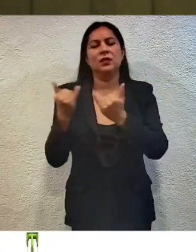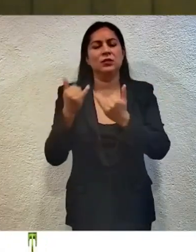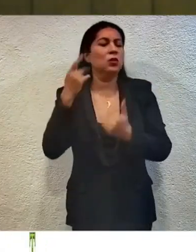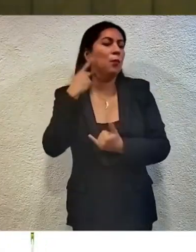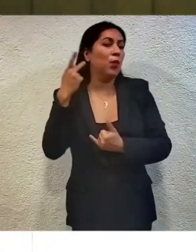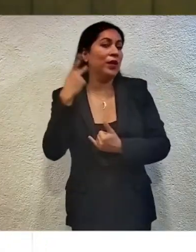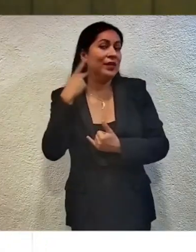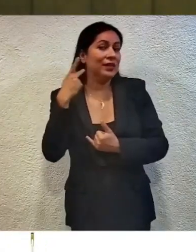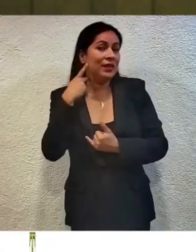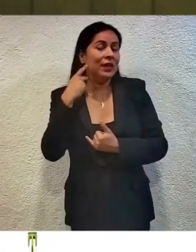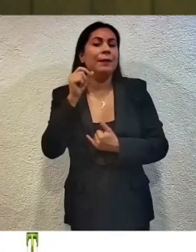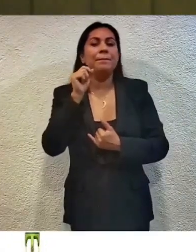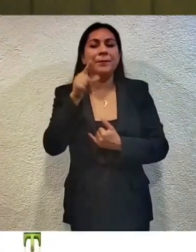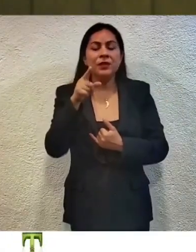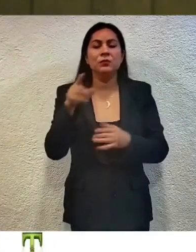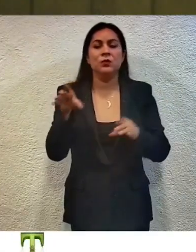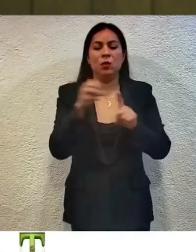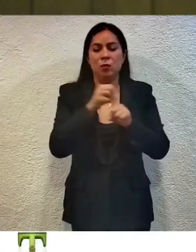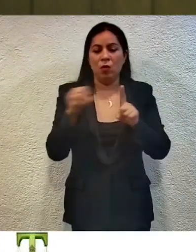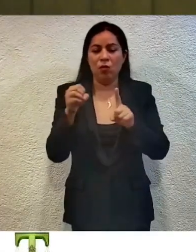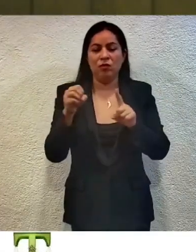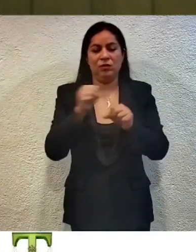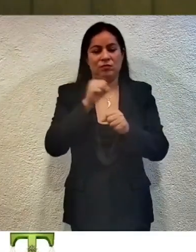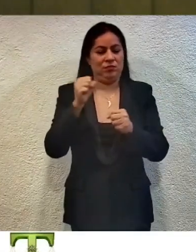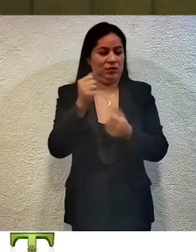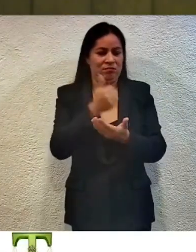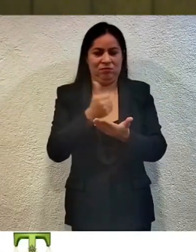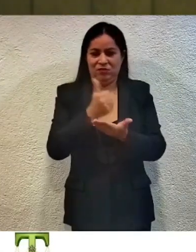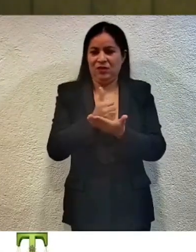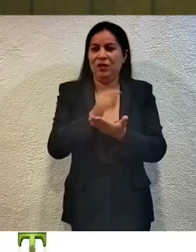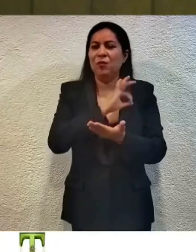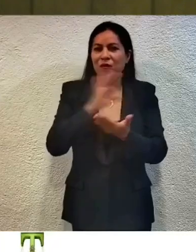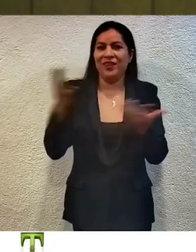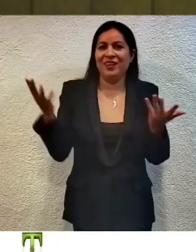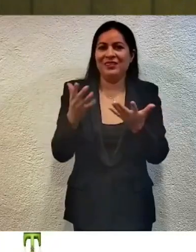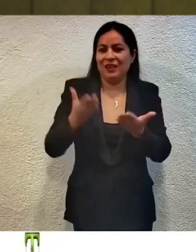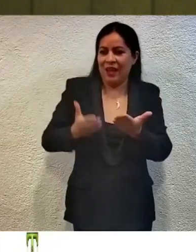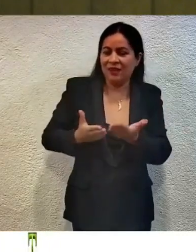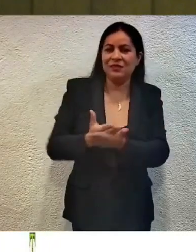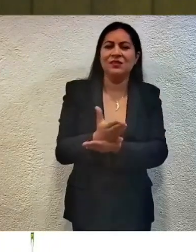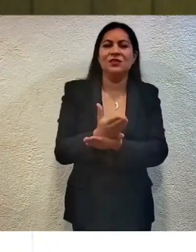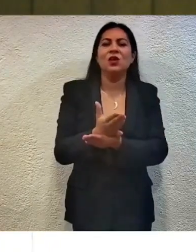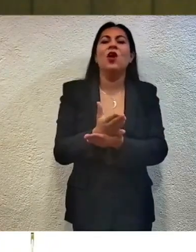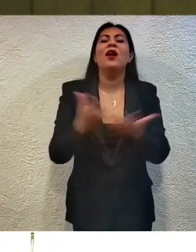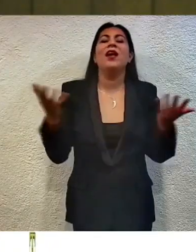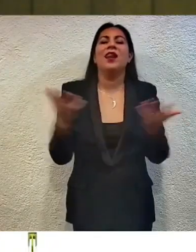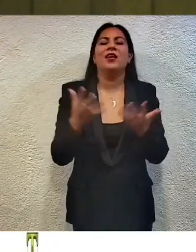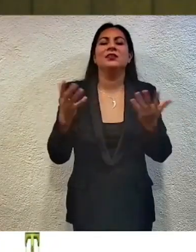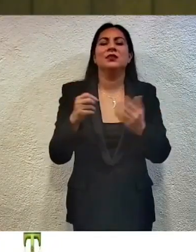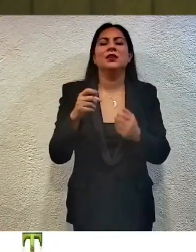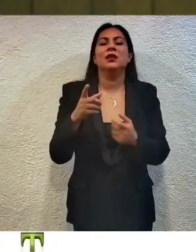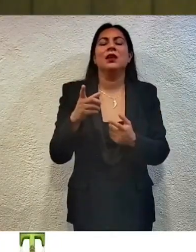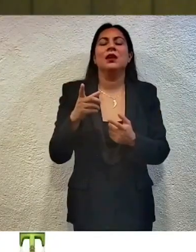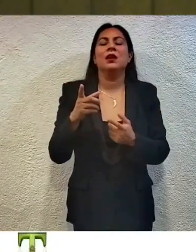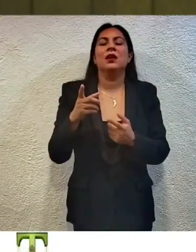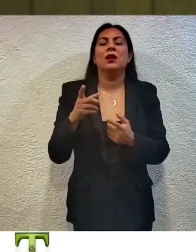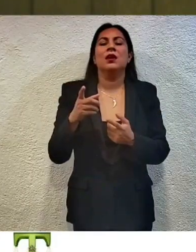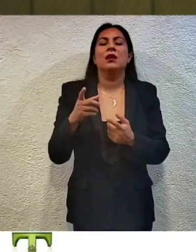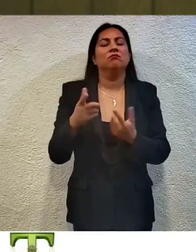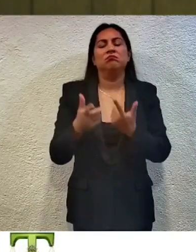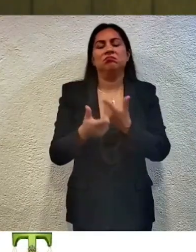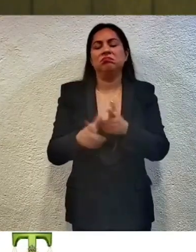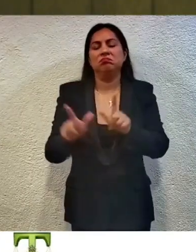política y como organizaciones ciudadanas hacer posible su acceso al ejercicio del poder